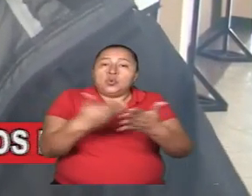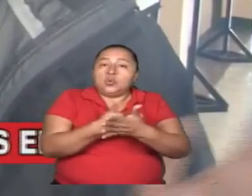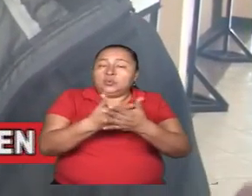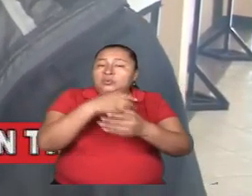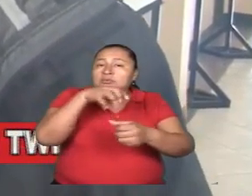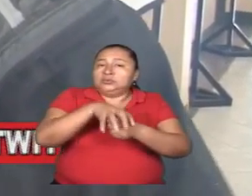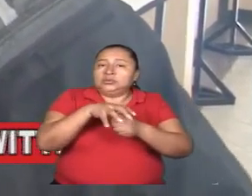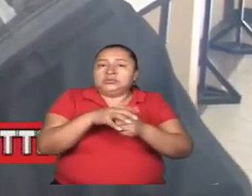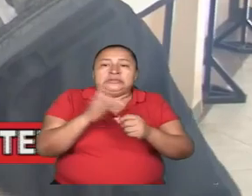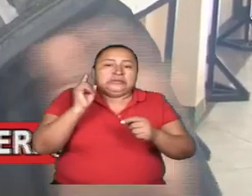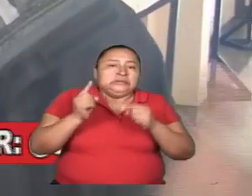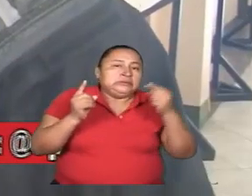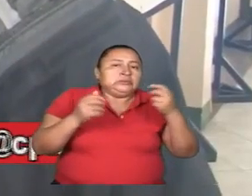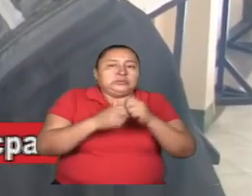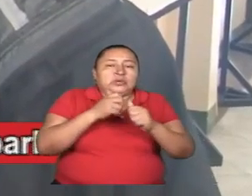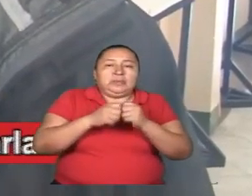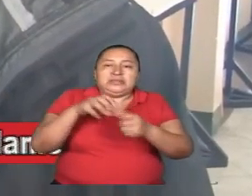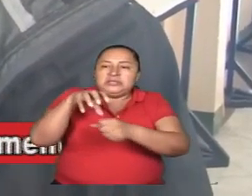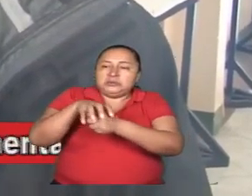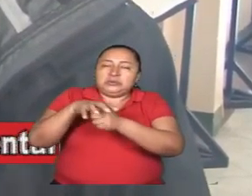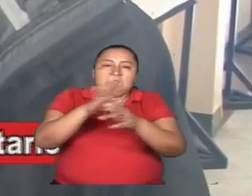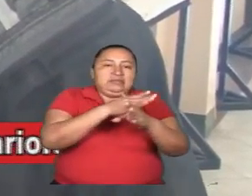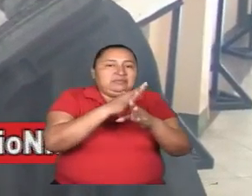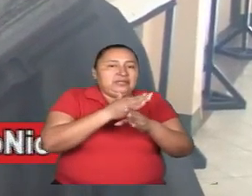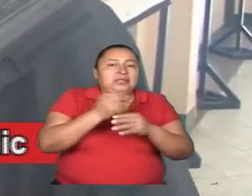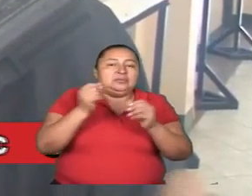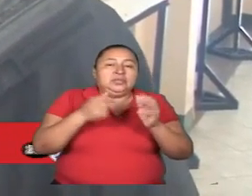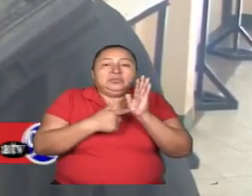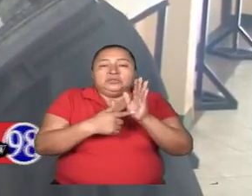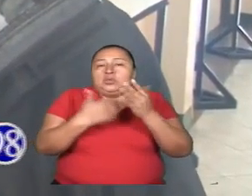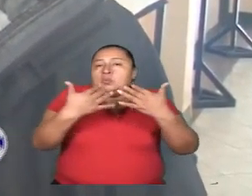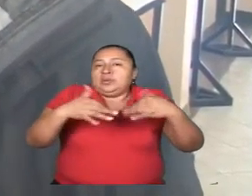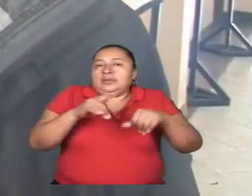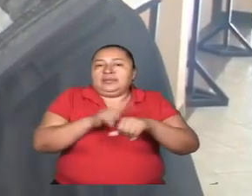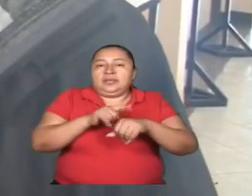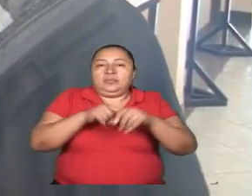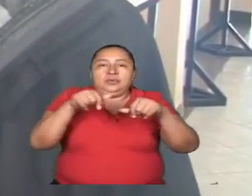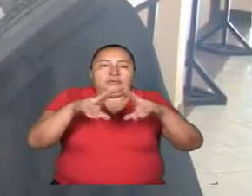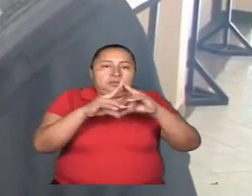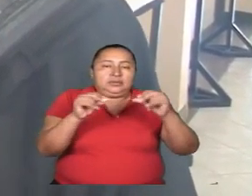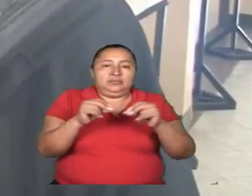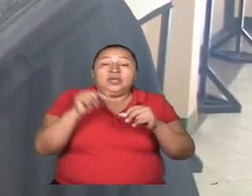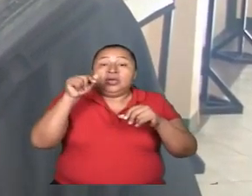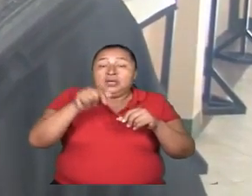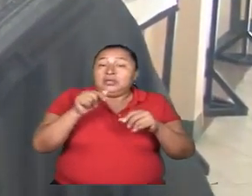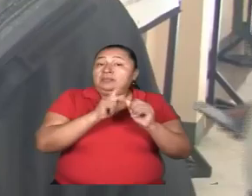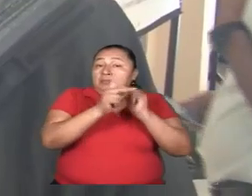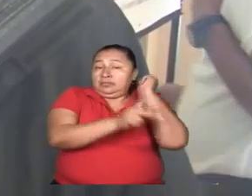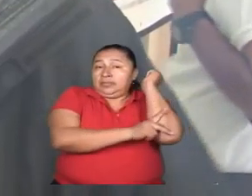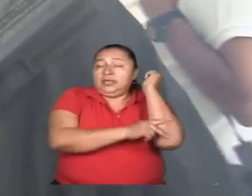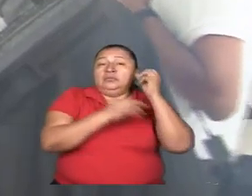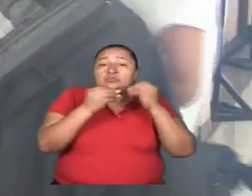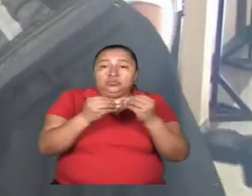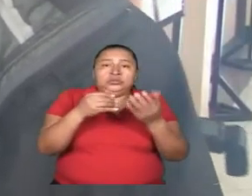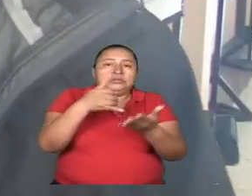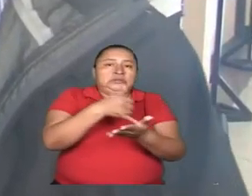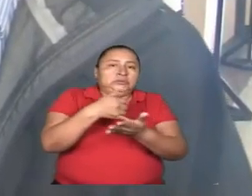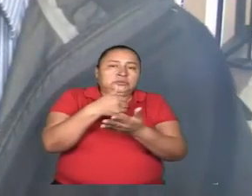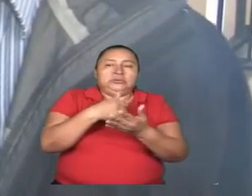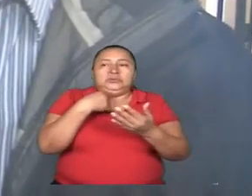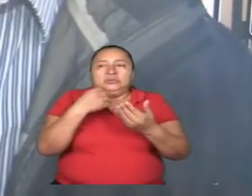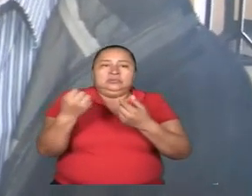de multiamenaza o de situaciones que se nos puedan presentar en cualquier momento en este país. Somos un país que tenemos altos niveles de